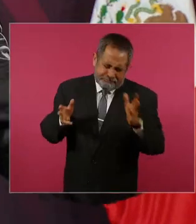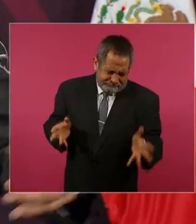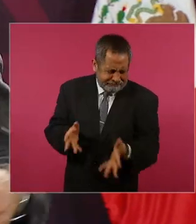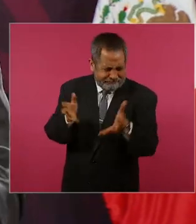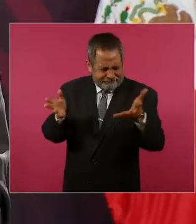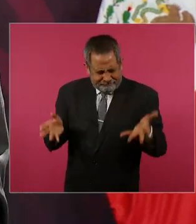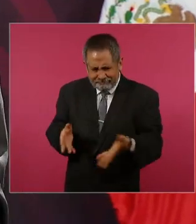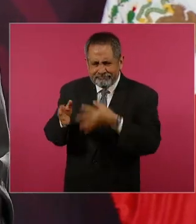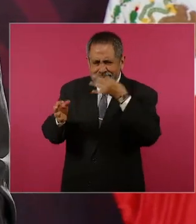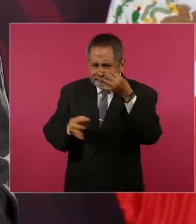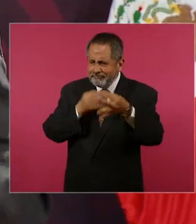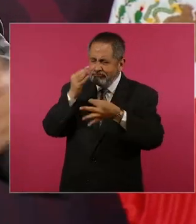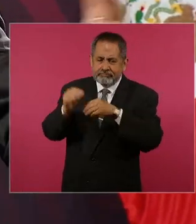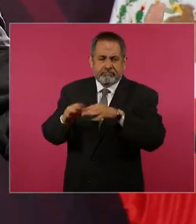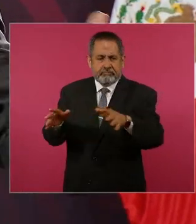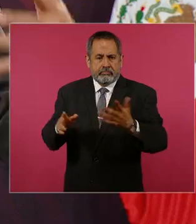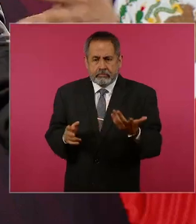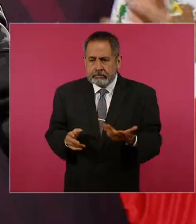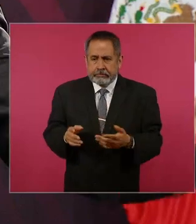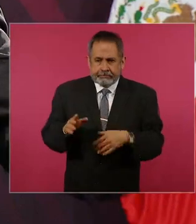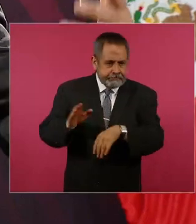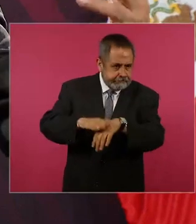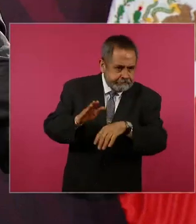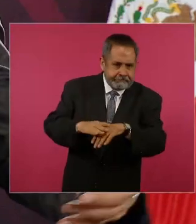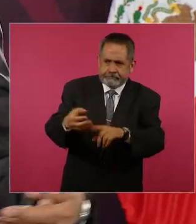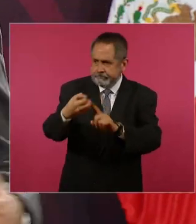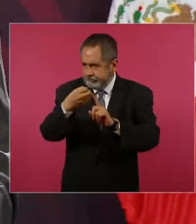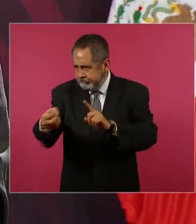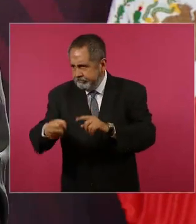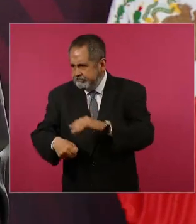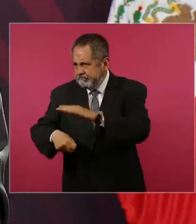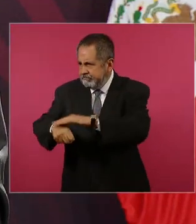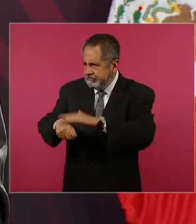Informar y organizar.